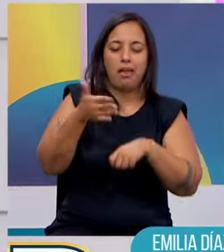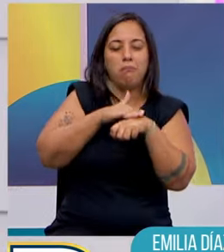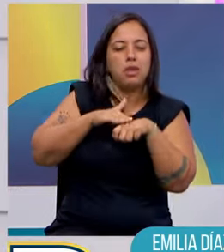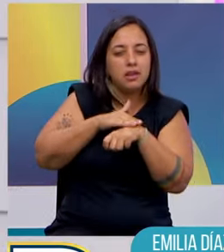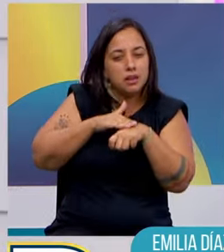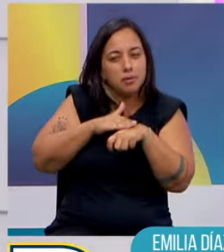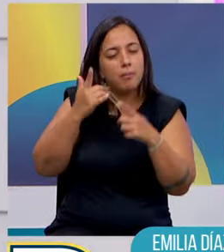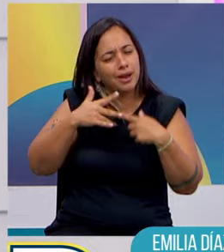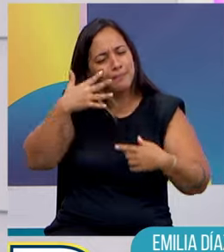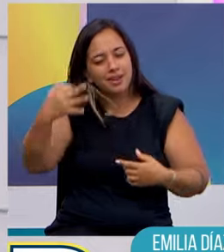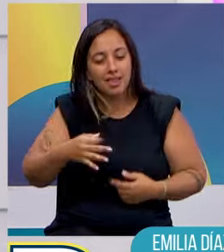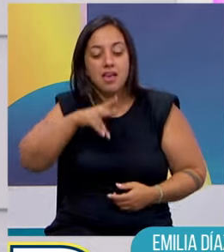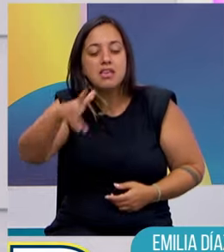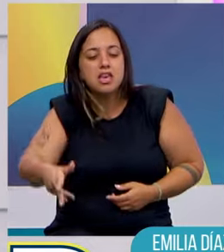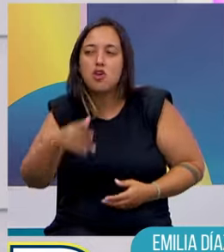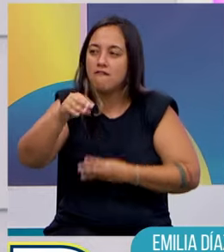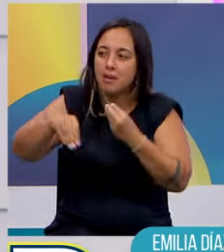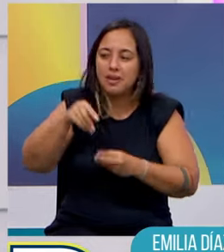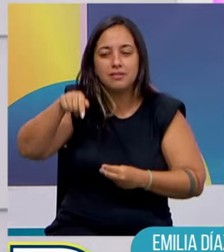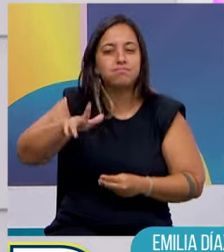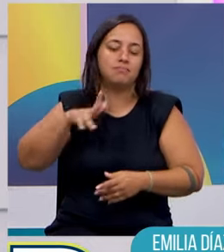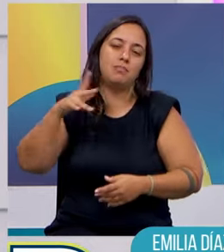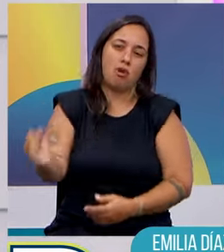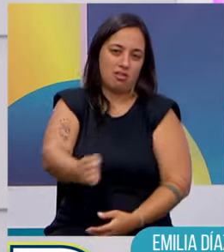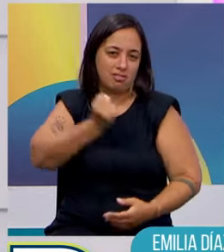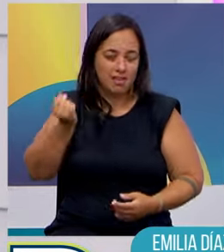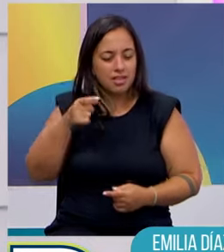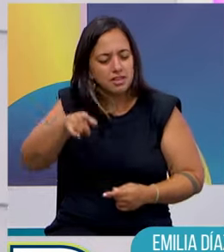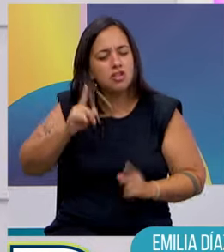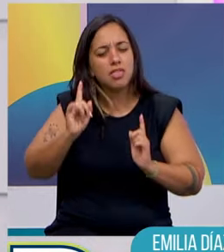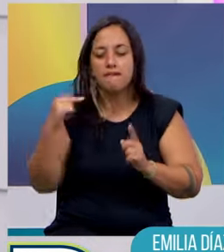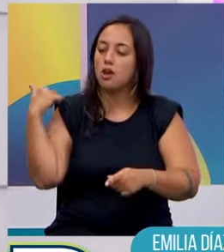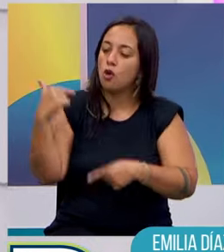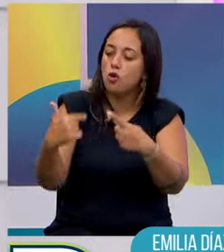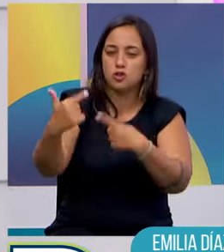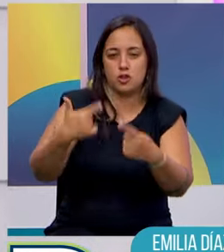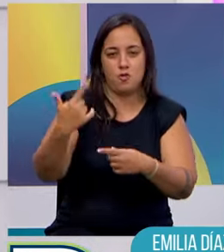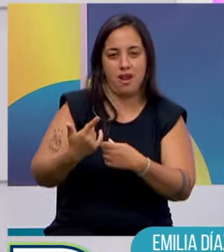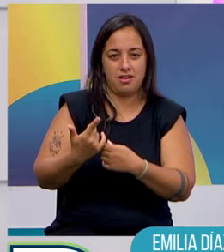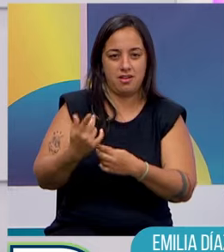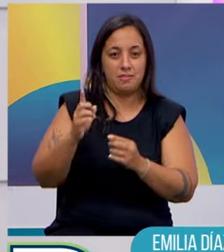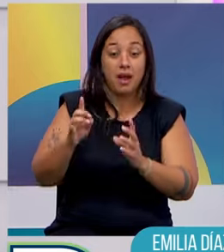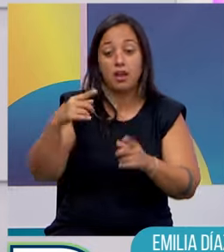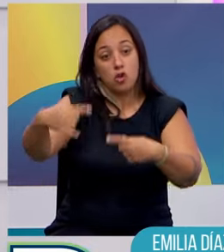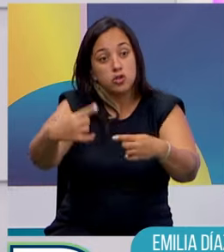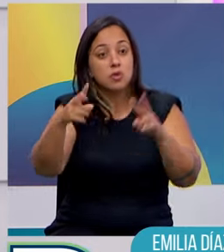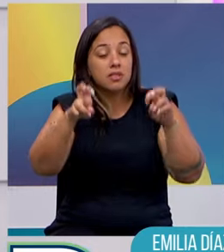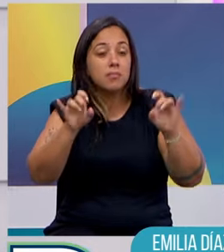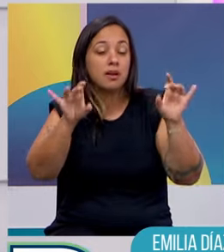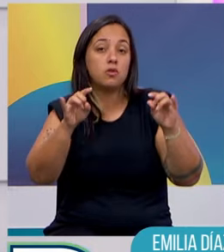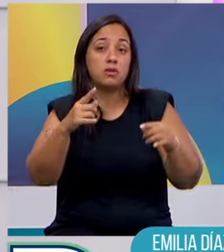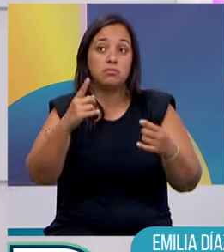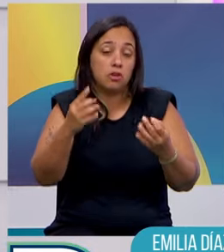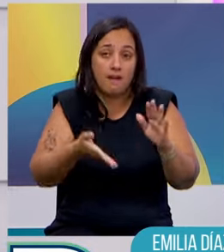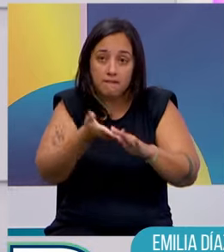tus hijos, deja una huella. Cuando vos no estés, eso tiene que seguir. Para que siga todo lo otro, ¿no? Si no, nos morimos,